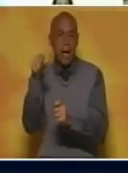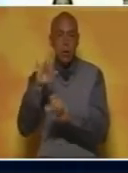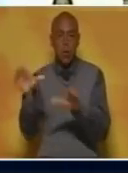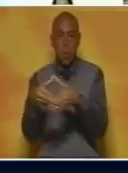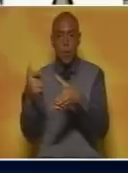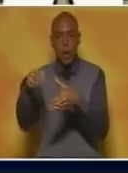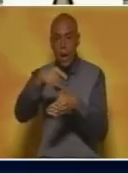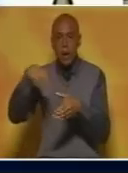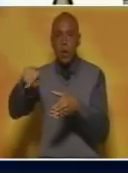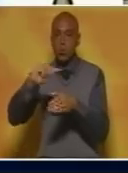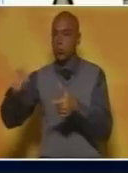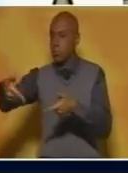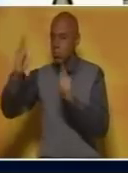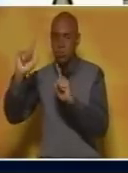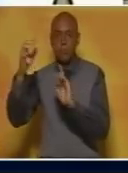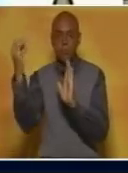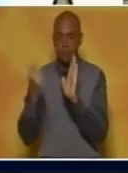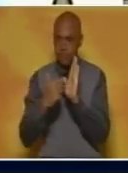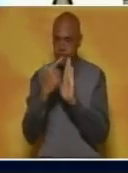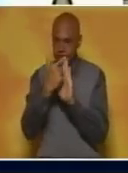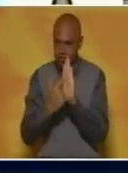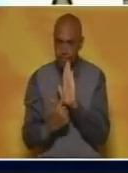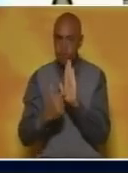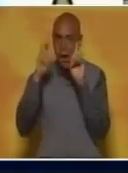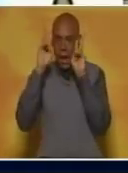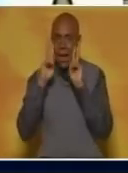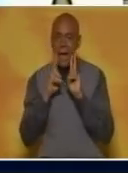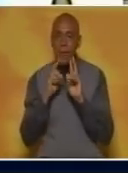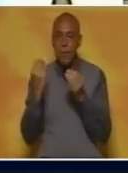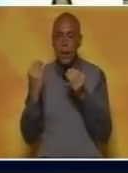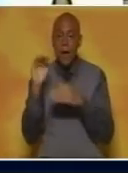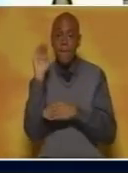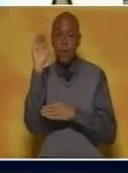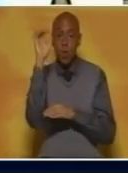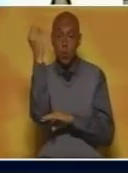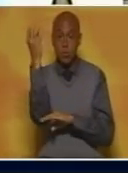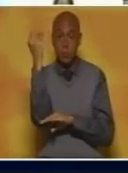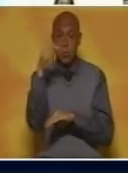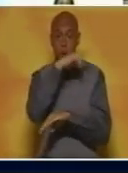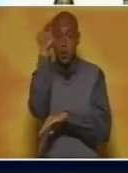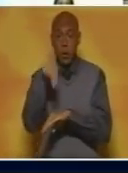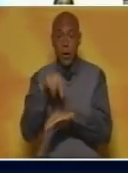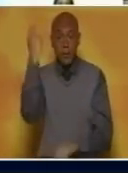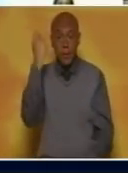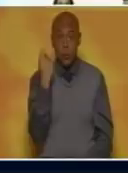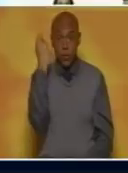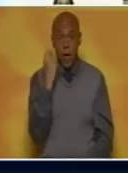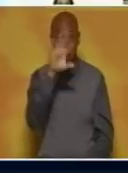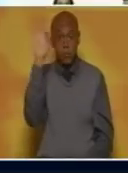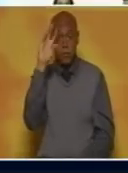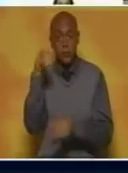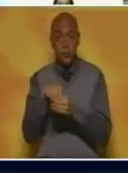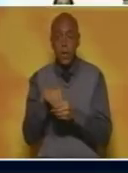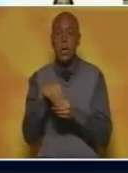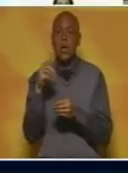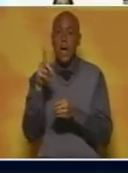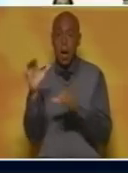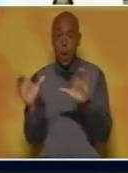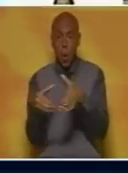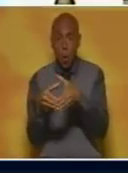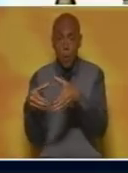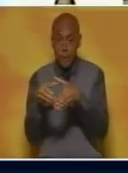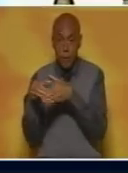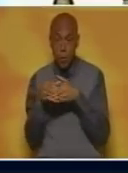amplias garantías, como siempre, para las elecciones parlamentarias del año 2020. He recibido mensajes de todos los sectores de